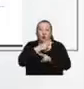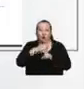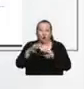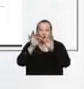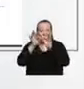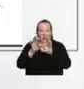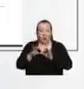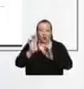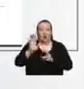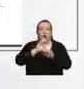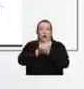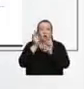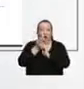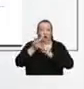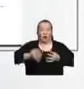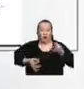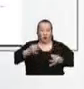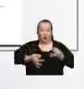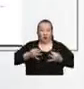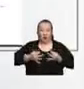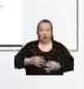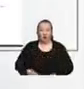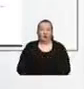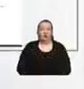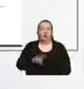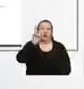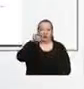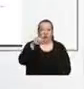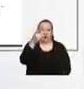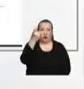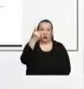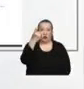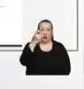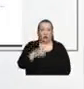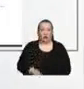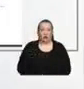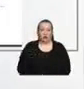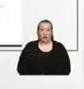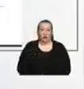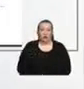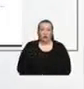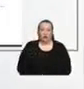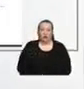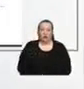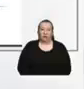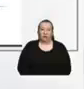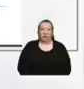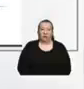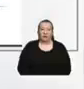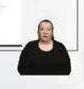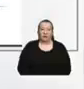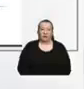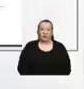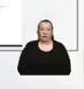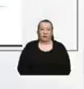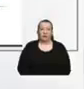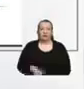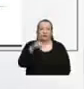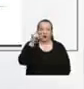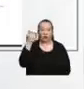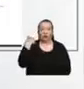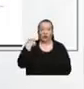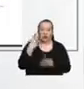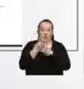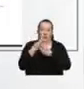2011 aparentemente no tenemos 2011 la reforma y prácticamente dejamos de tener caducidad prisión preventiva